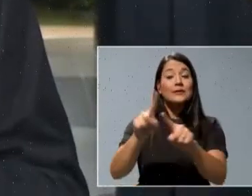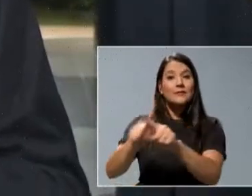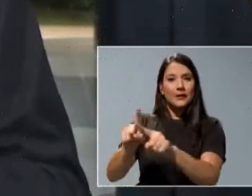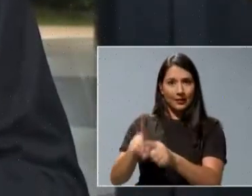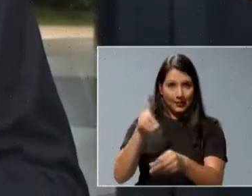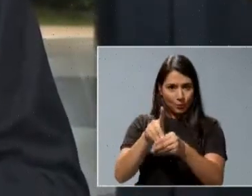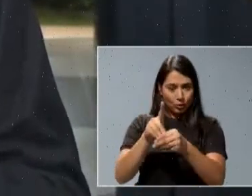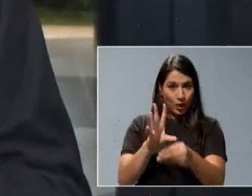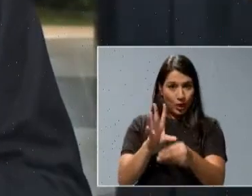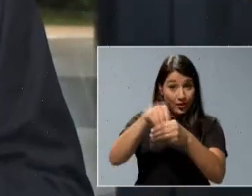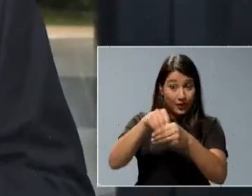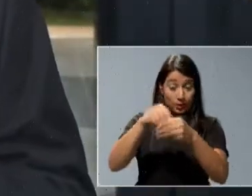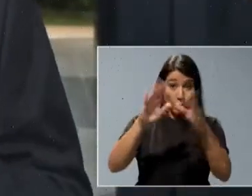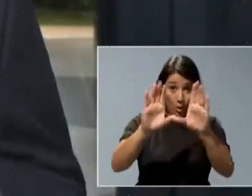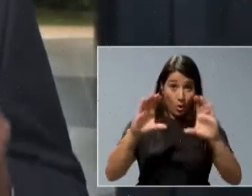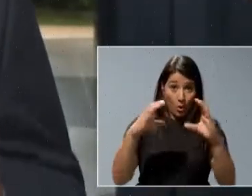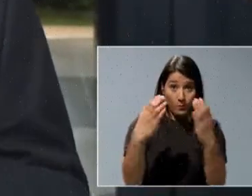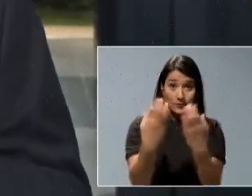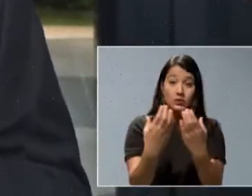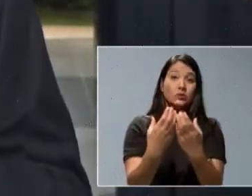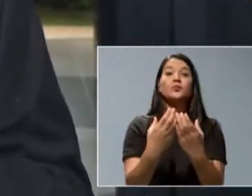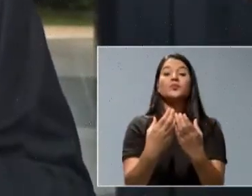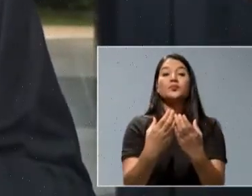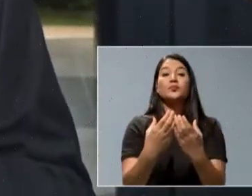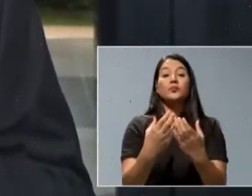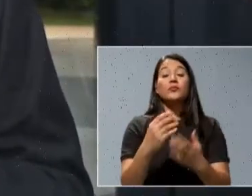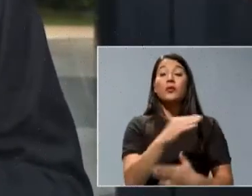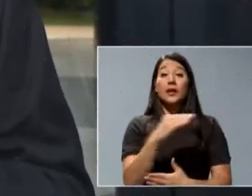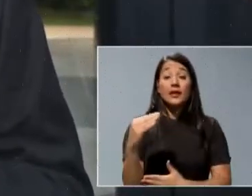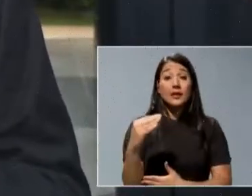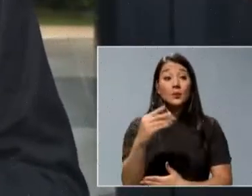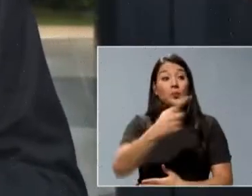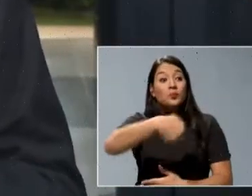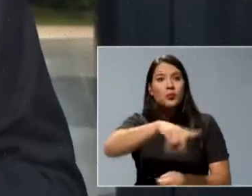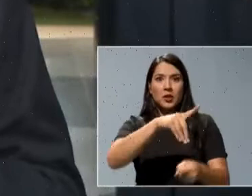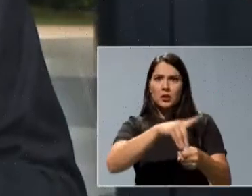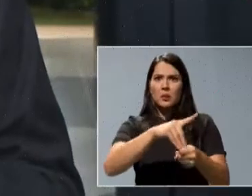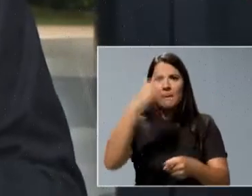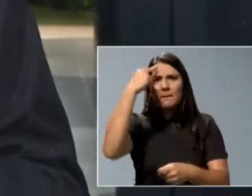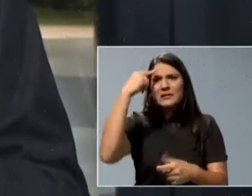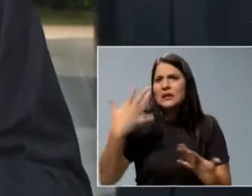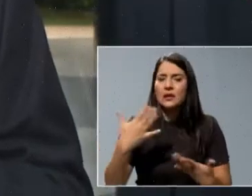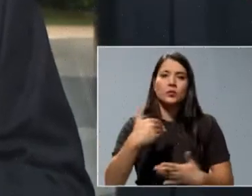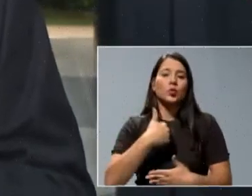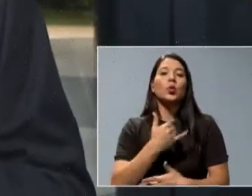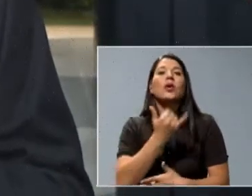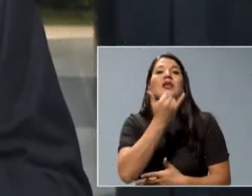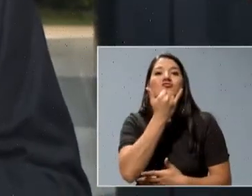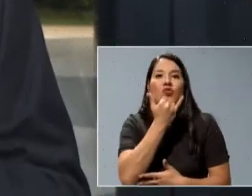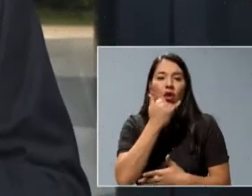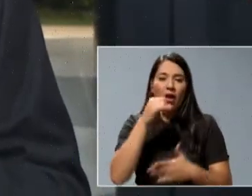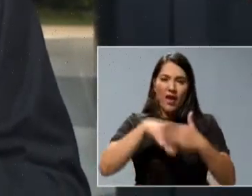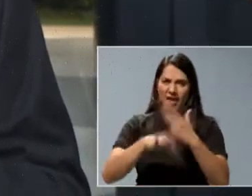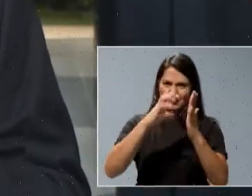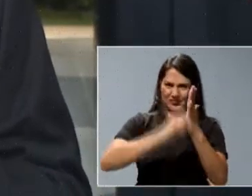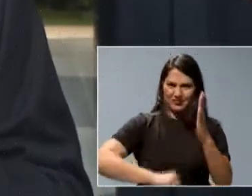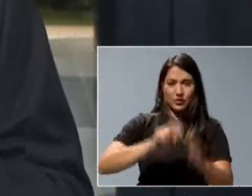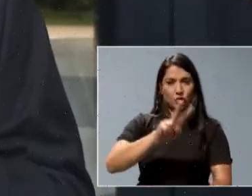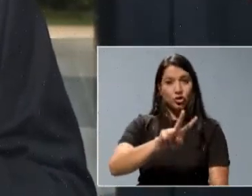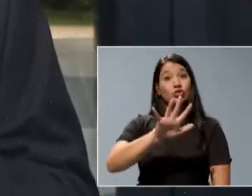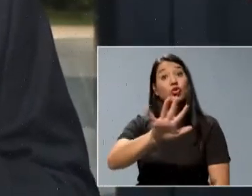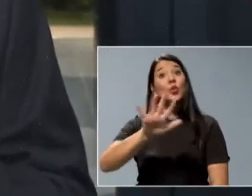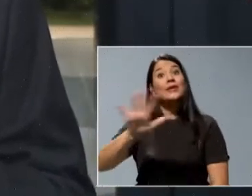emitieron el dictamen de mayoría y ellos pues consideran que hubo un error en este recorte de 255 millones de